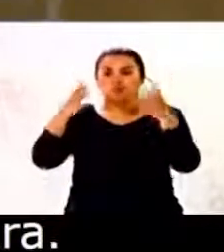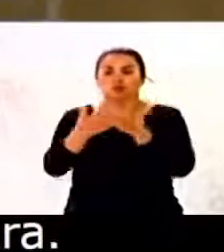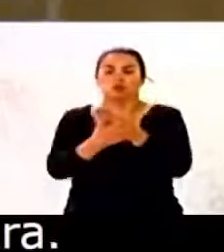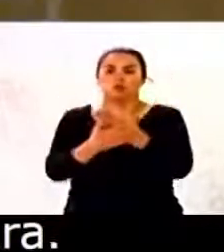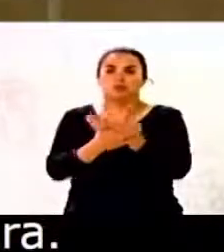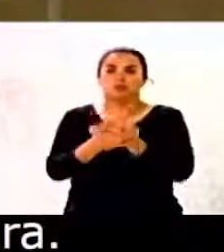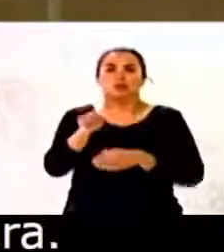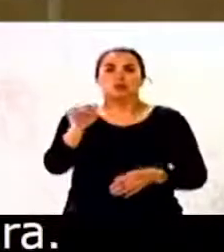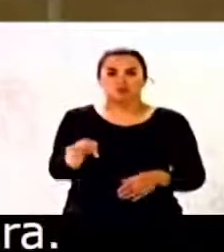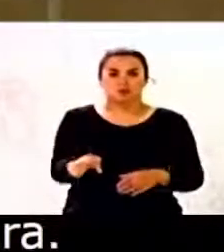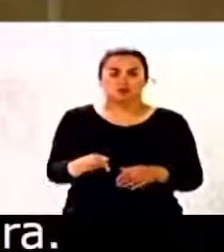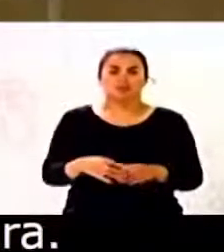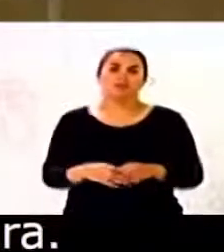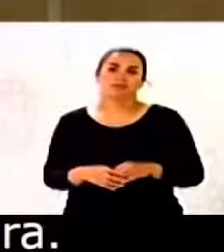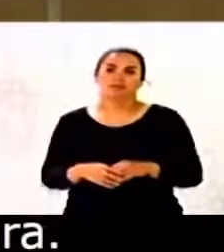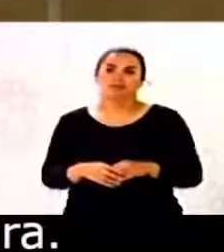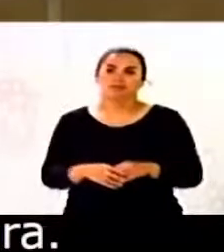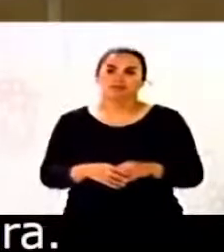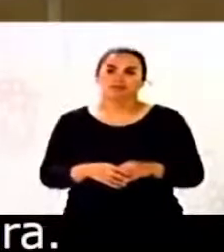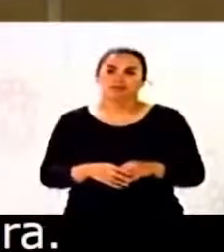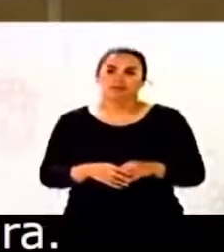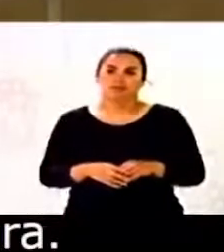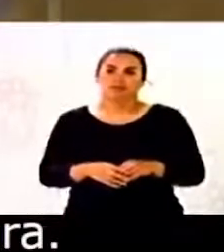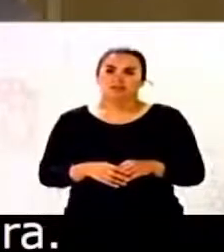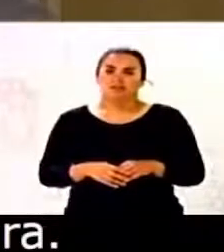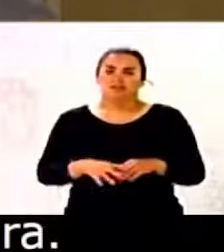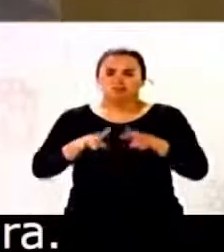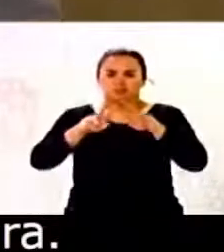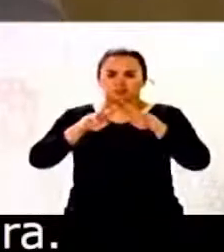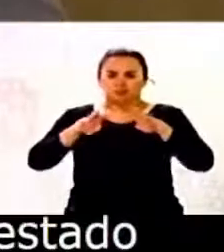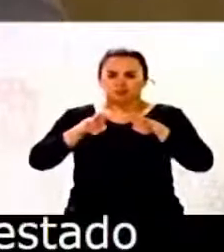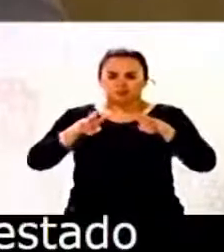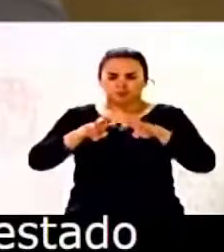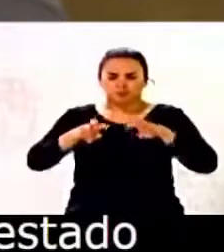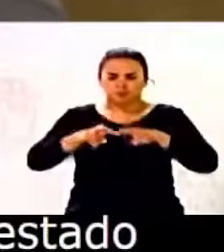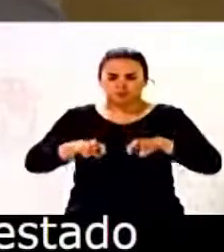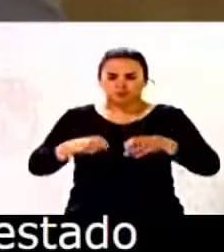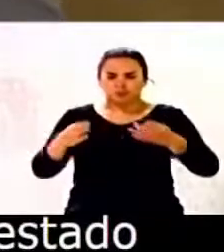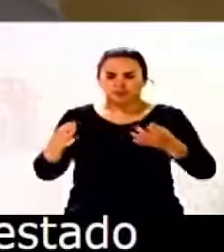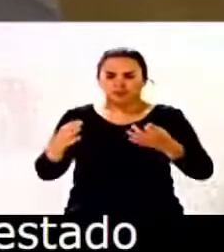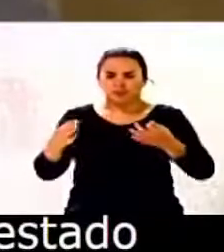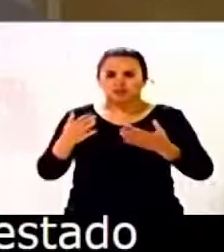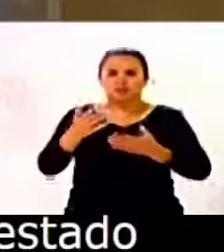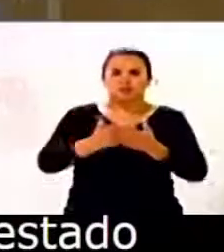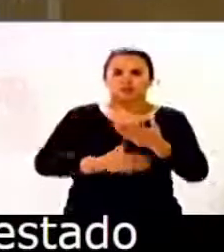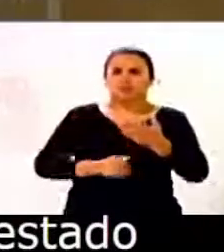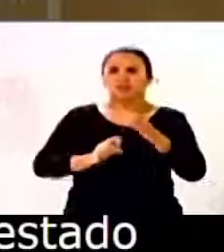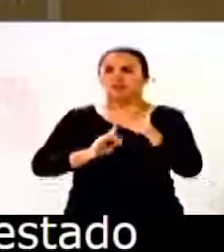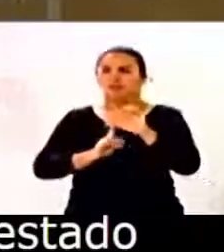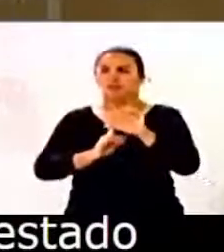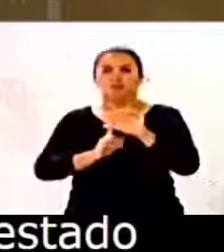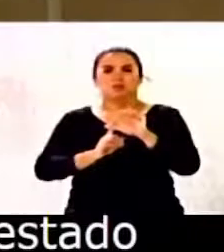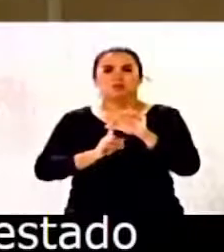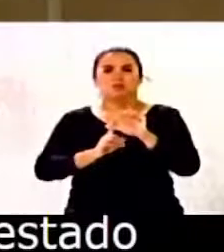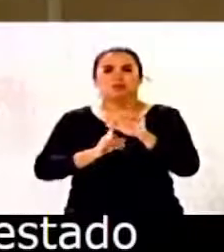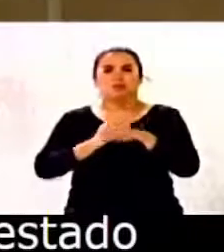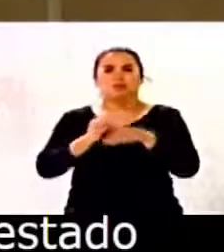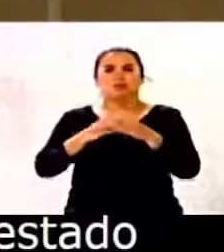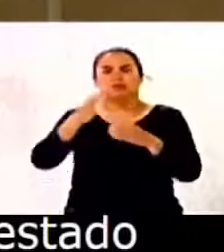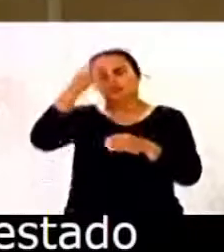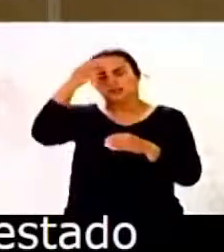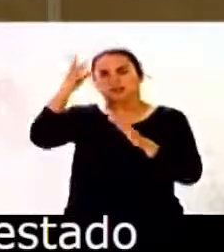hoy ha estado analizando la incidencia en Extremadura del Real